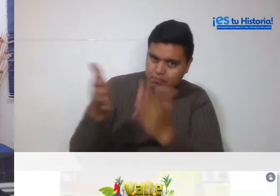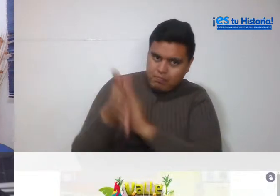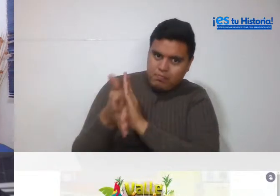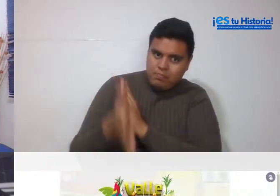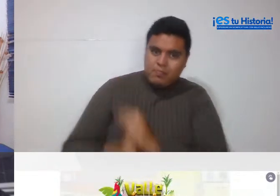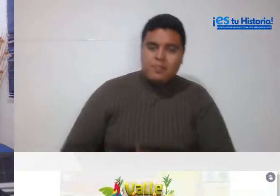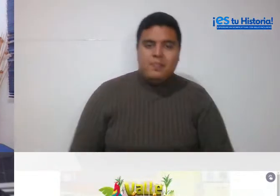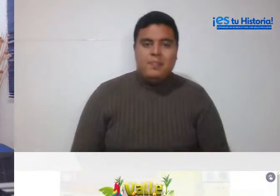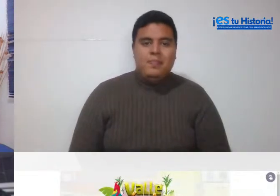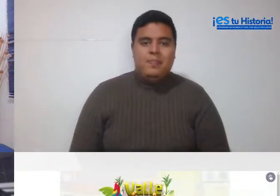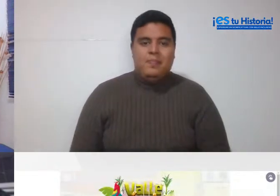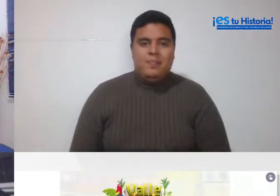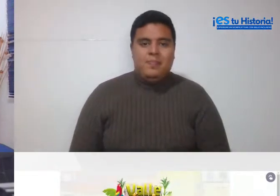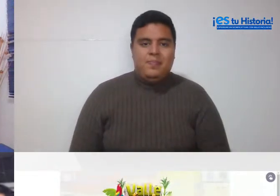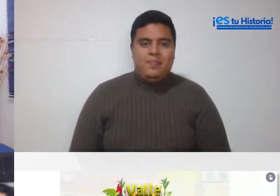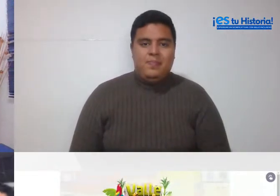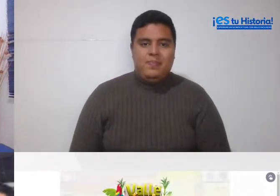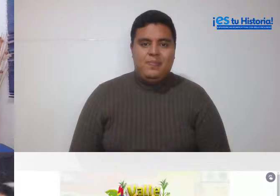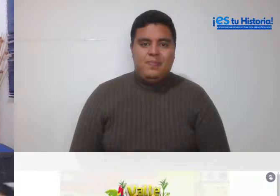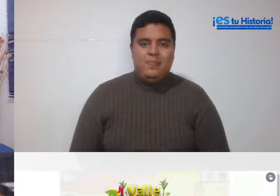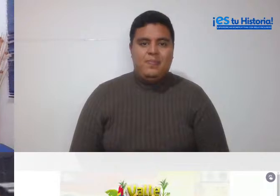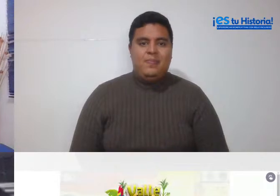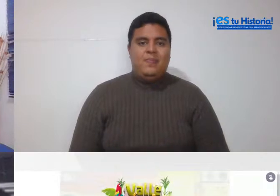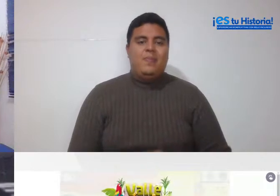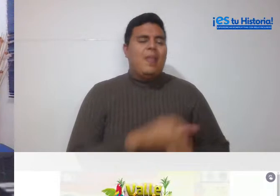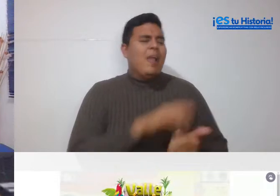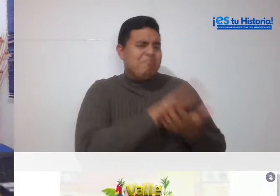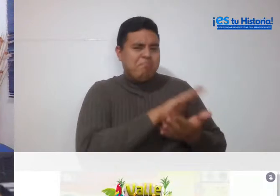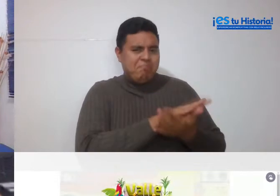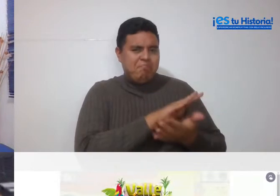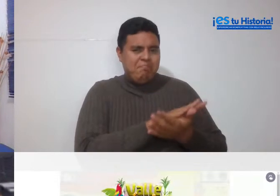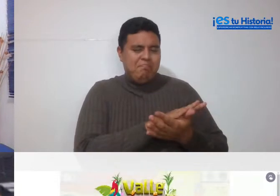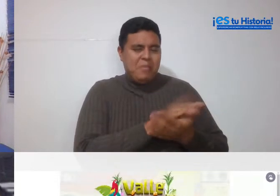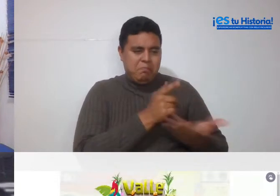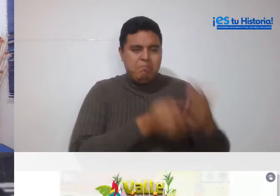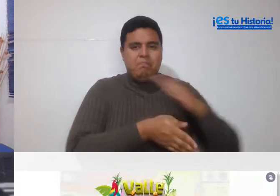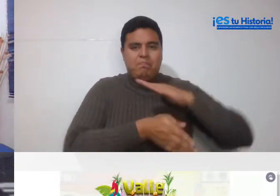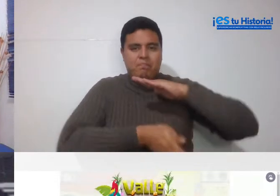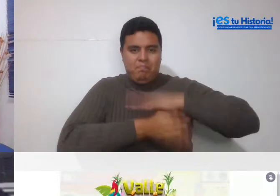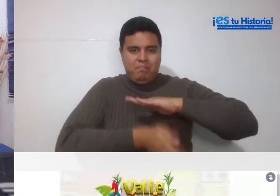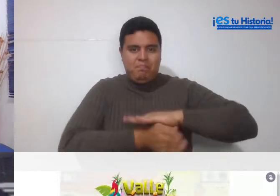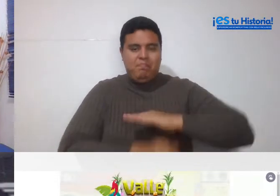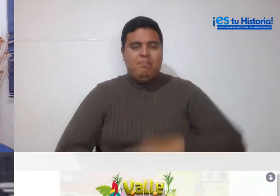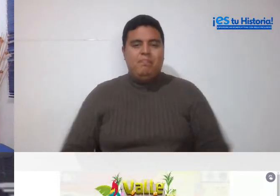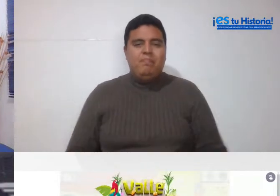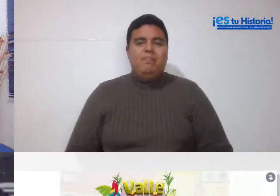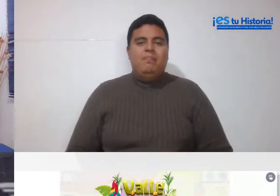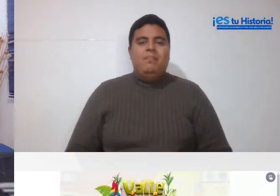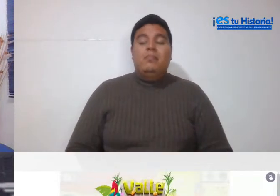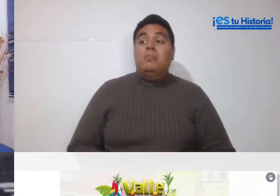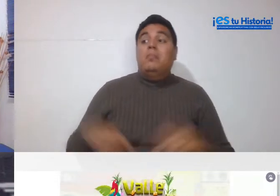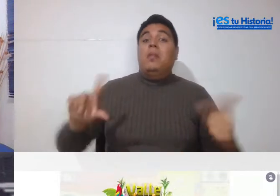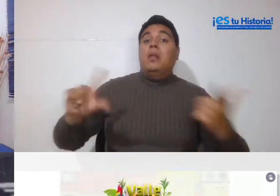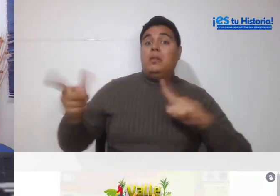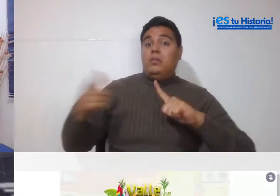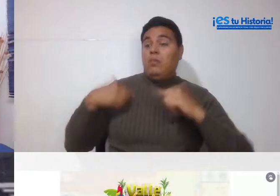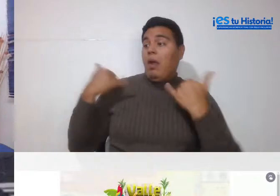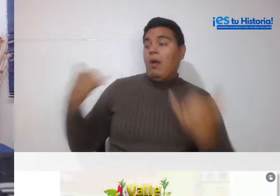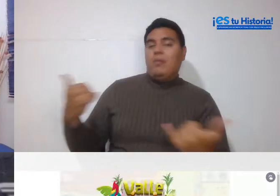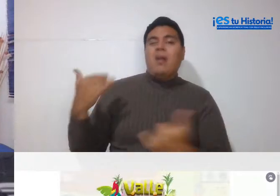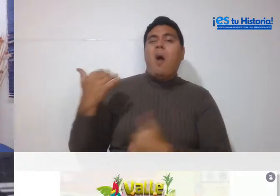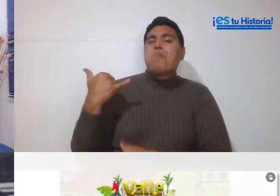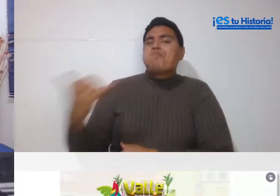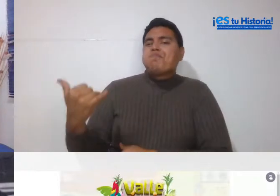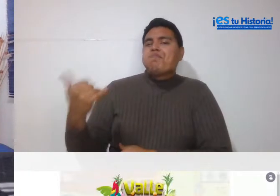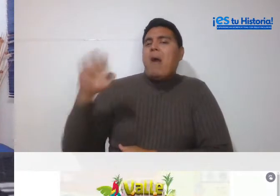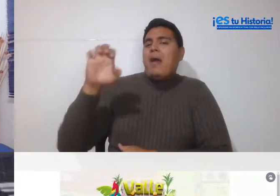No, tranquilo, ya, continúe. Listo, maestro. Bueno, yo ahora voy a aprovechar que tenemos a Emanuel en este